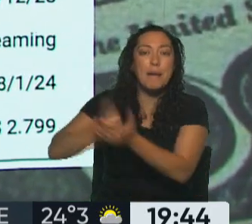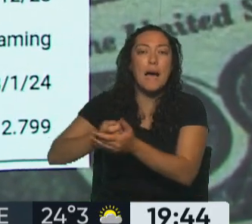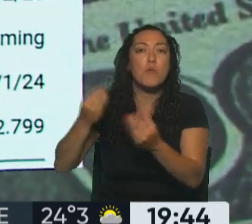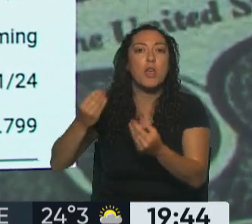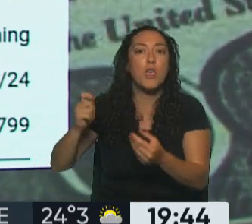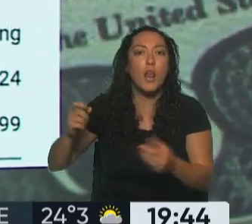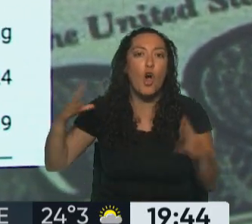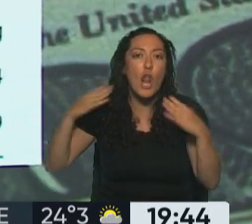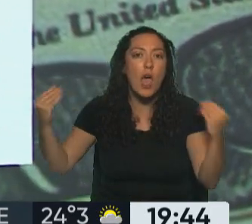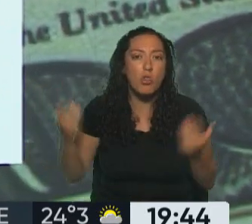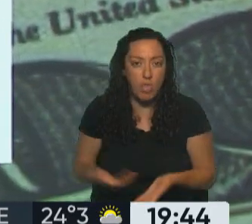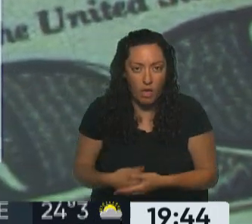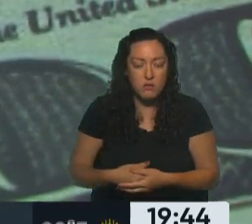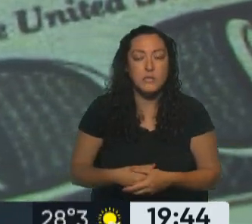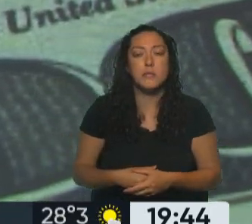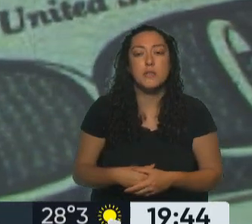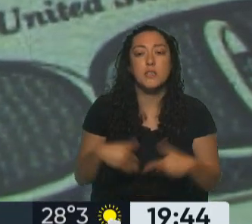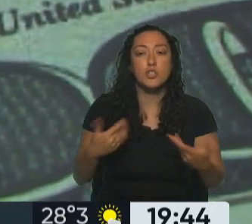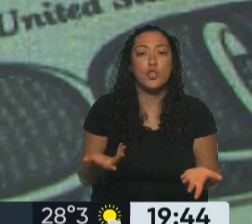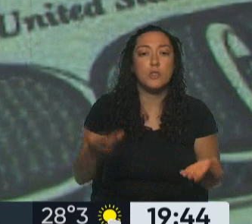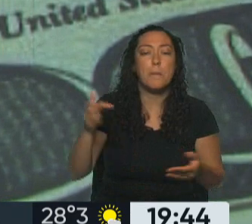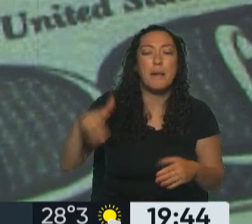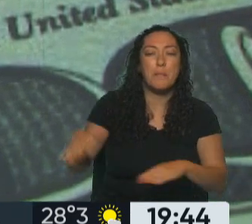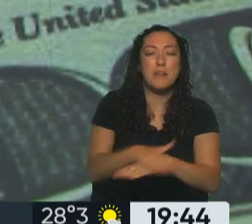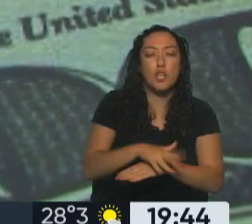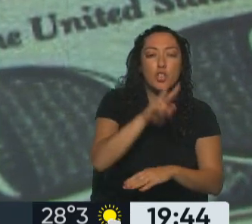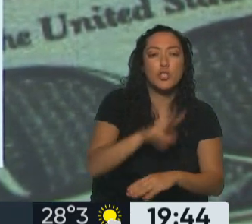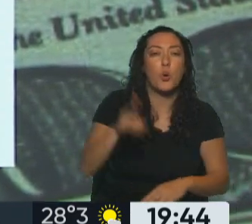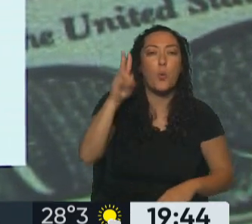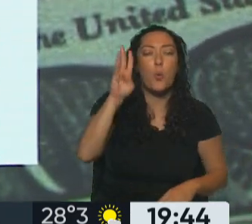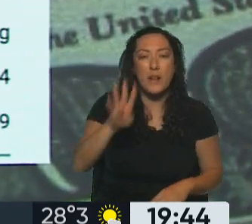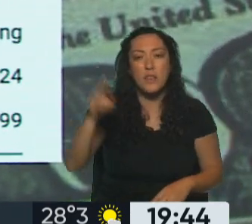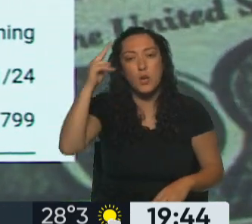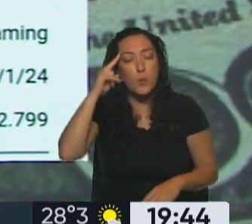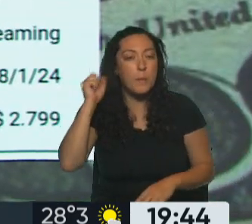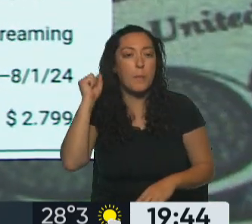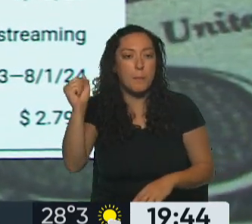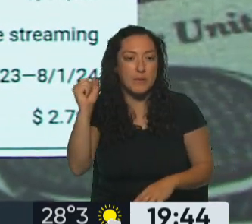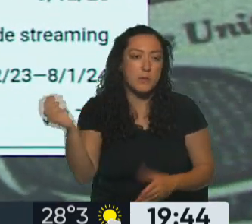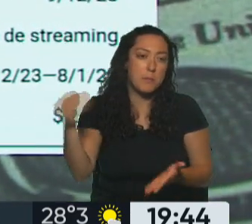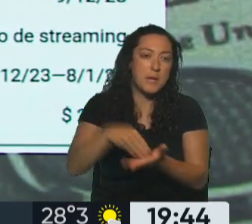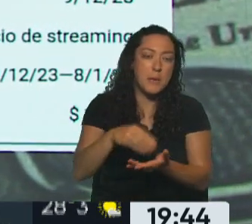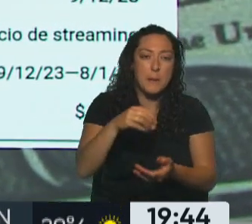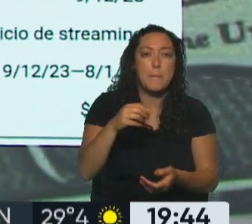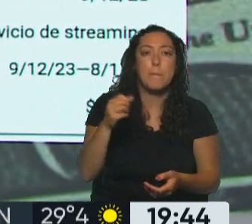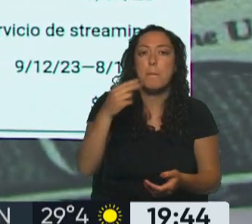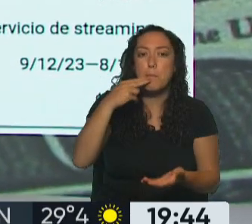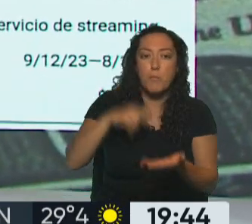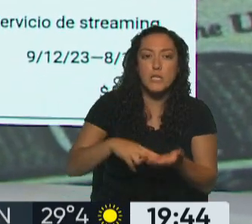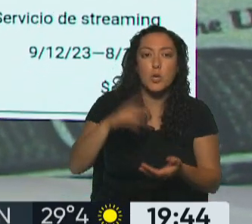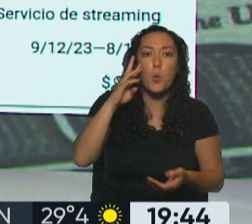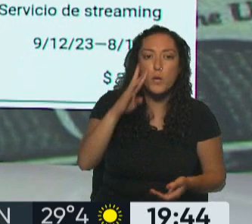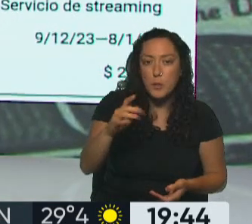Bajos. El plan básico entonces son 249 pesos. Con los impuestos queda 4.023. Bien.